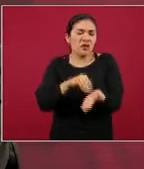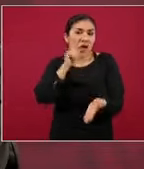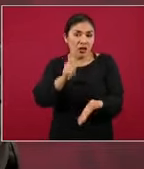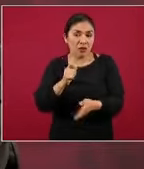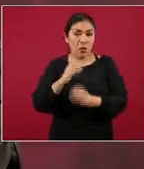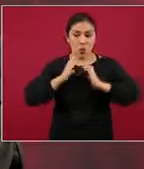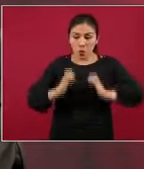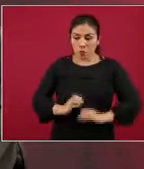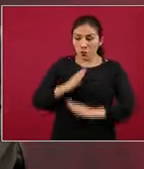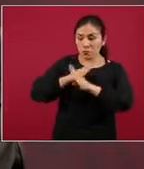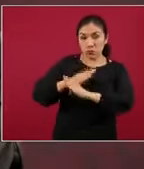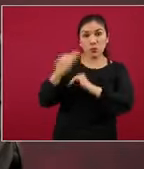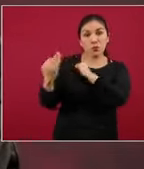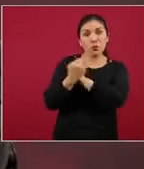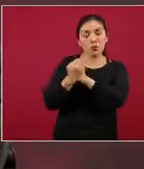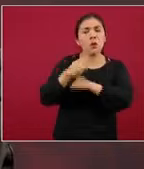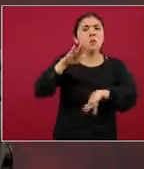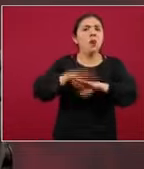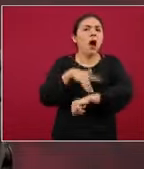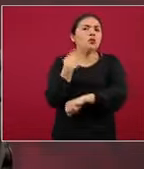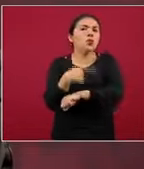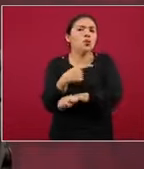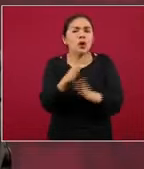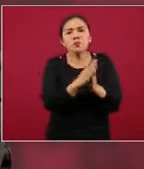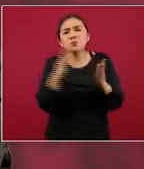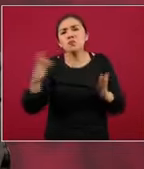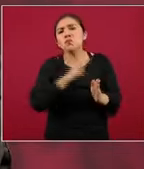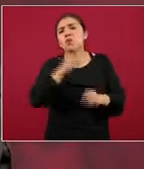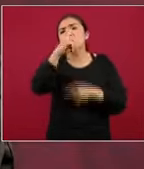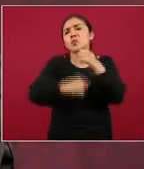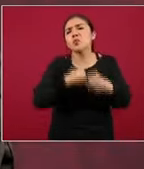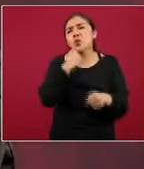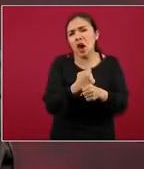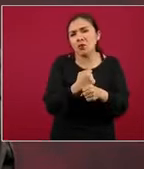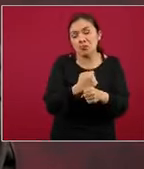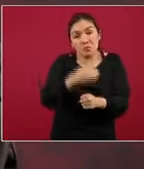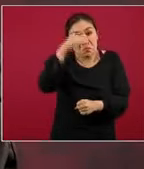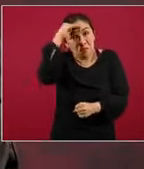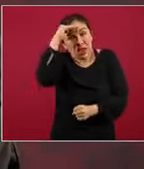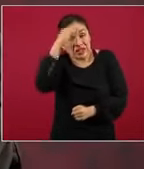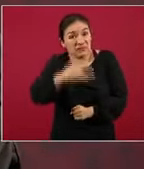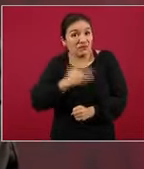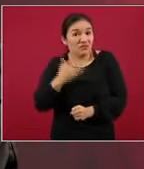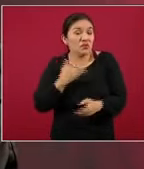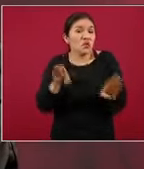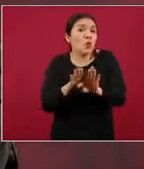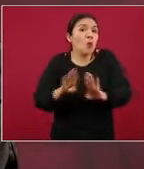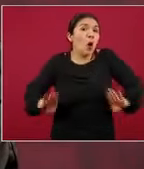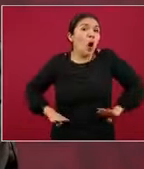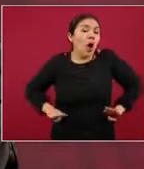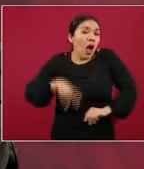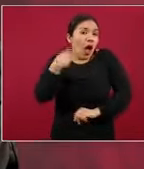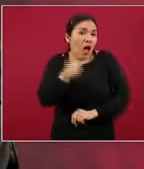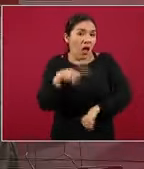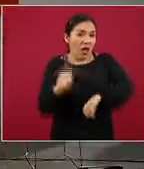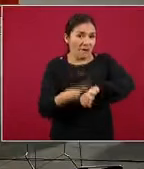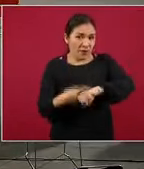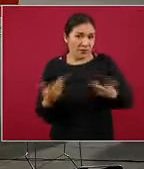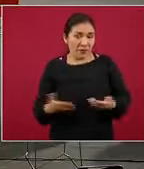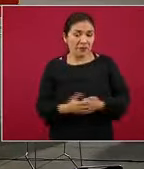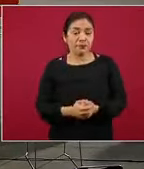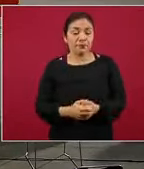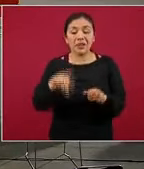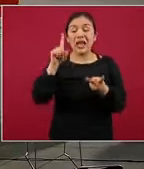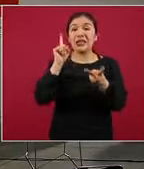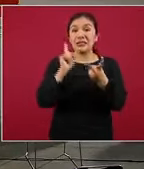inmunidad es de suficiente duración, al menos 1 año. Se sigue infiriendo por el comportamiento de la propia epidemia. La